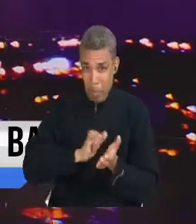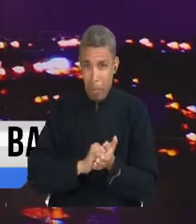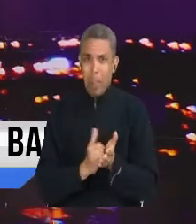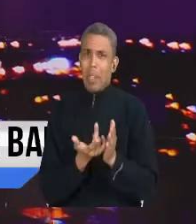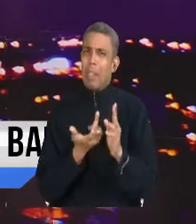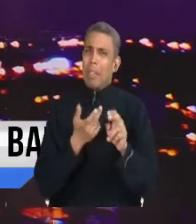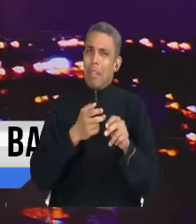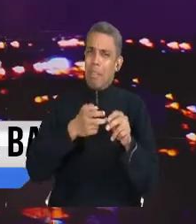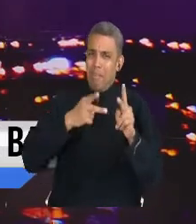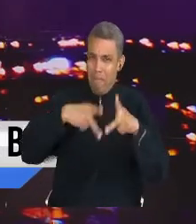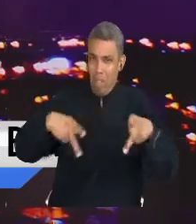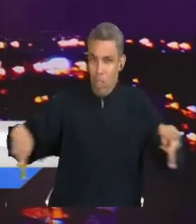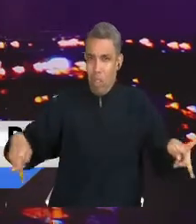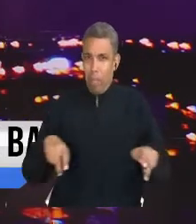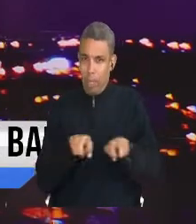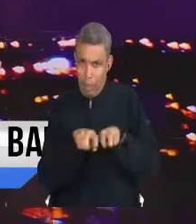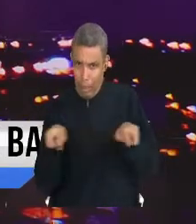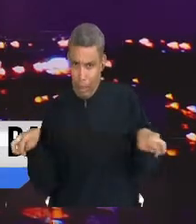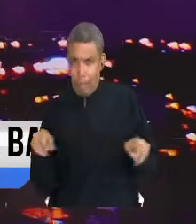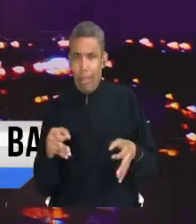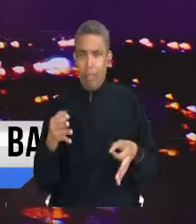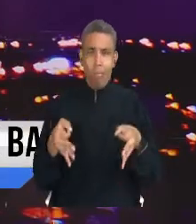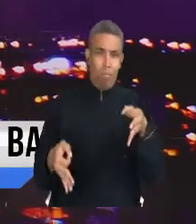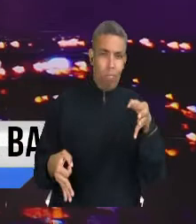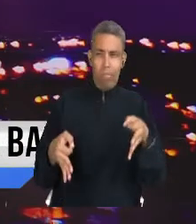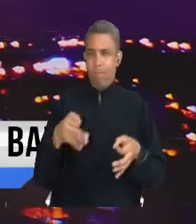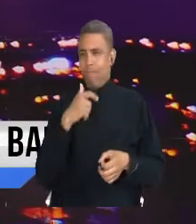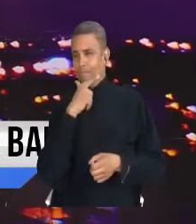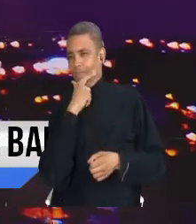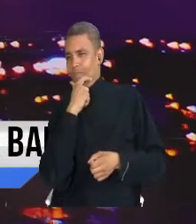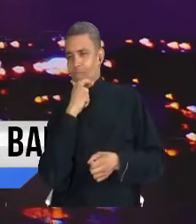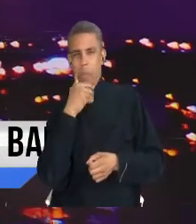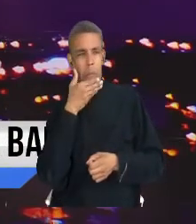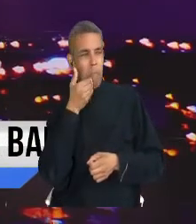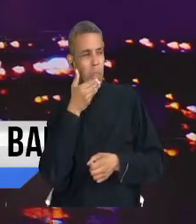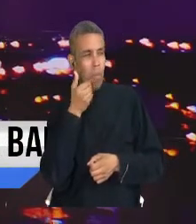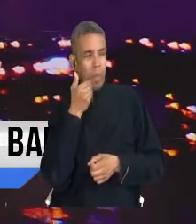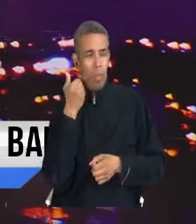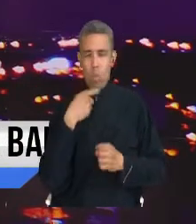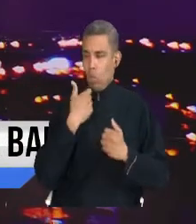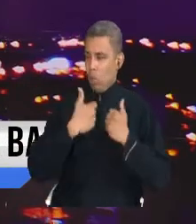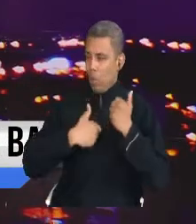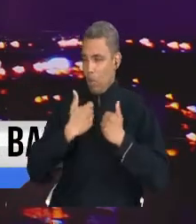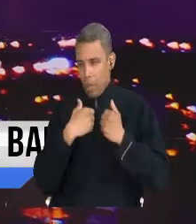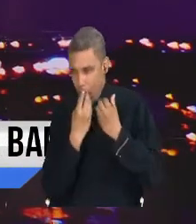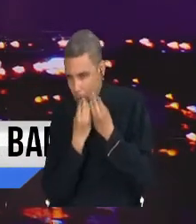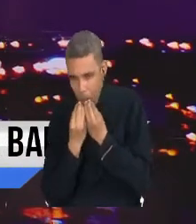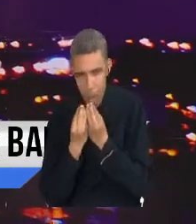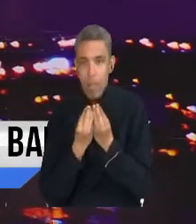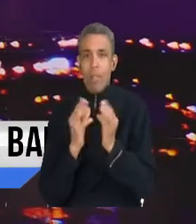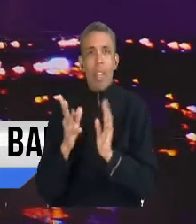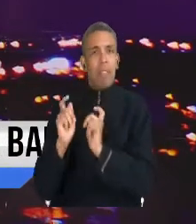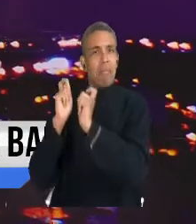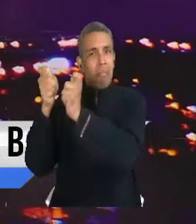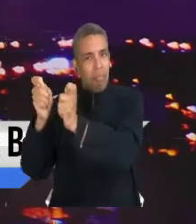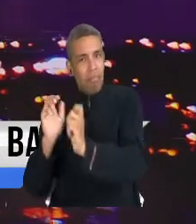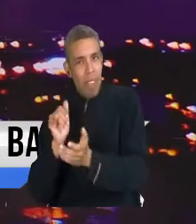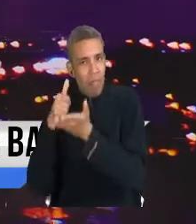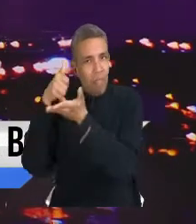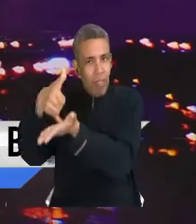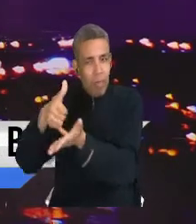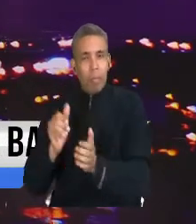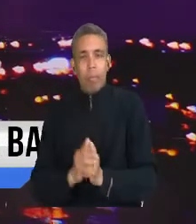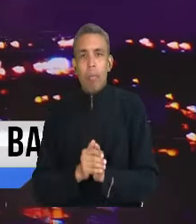oportunidad son procedentes del interior del país. Vienen tres bandas del departamento de